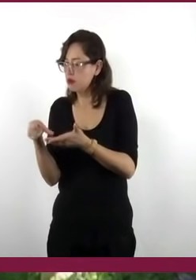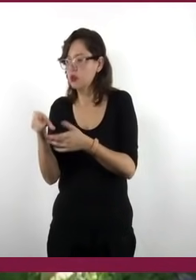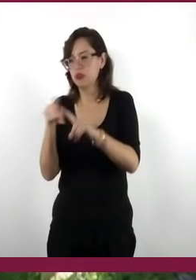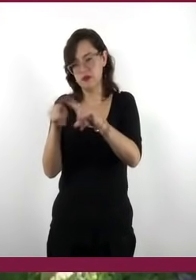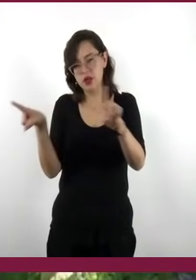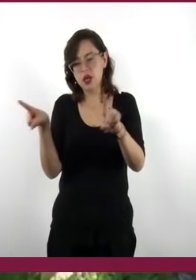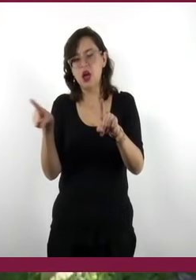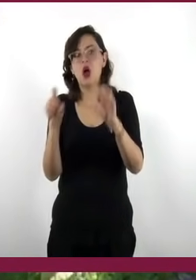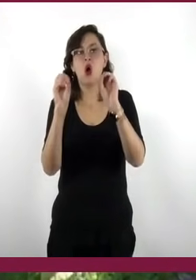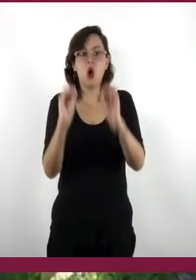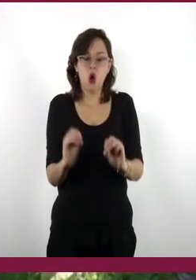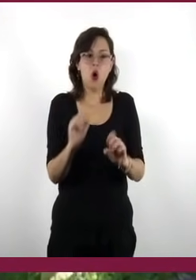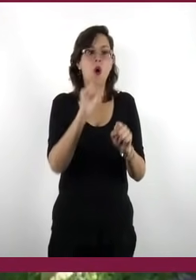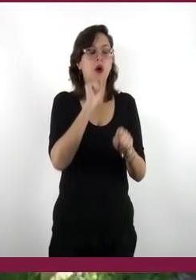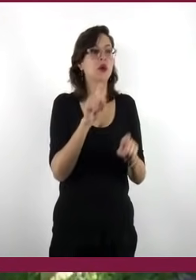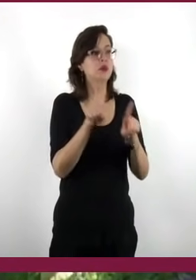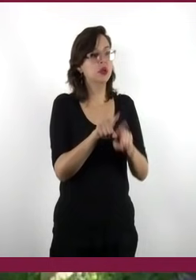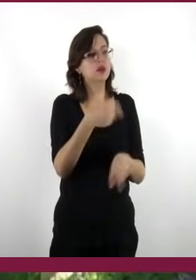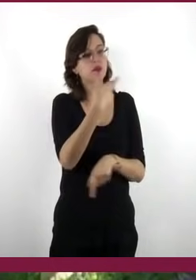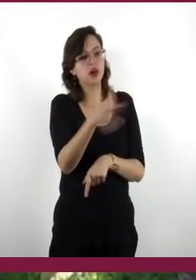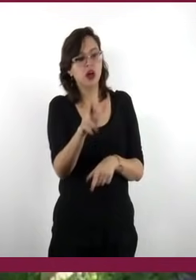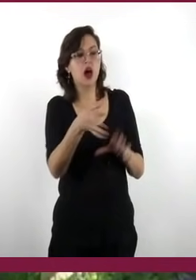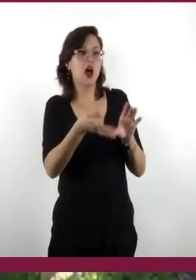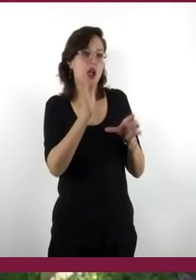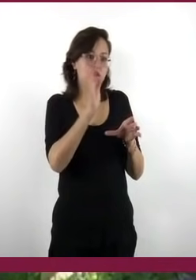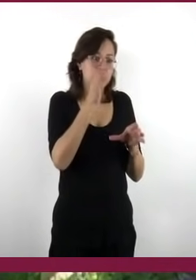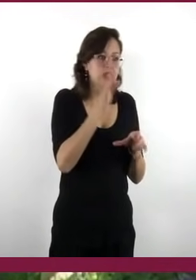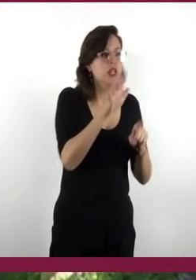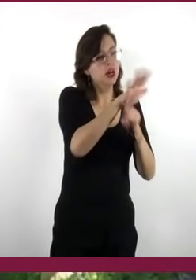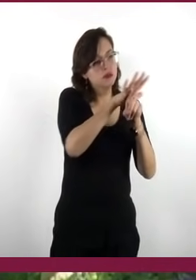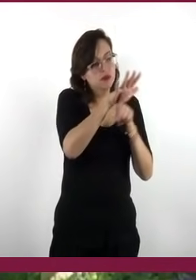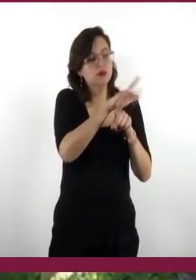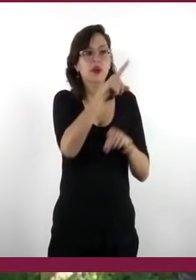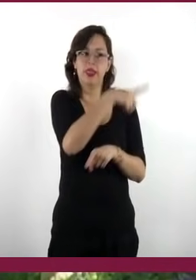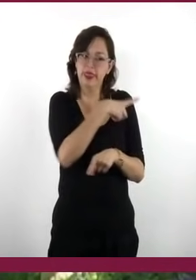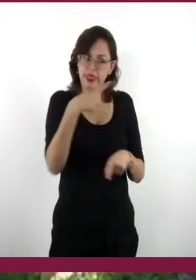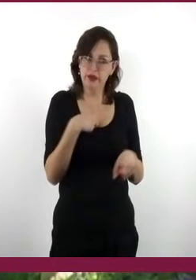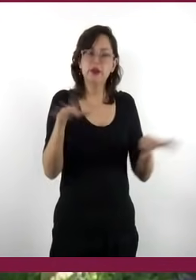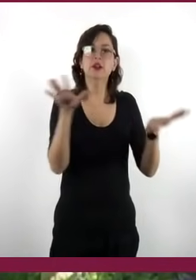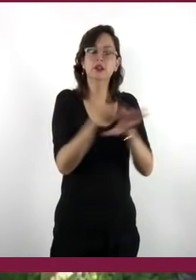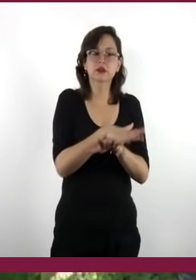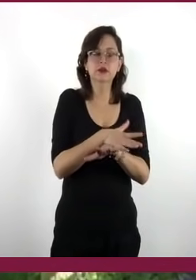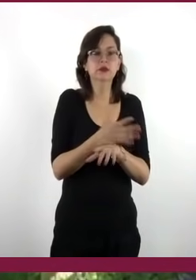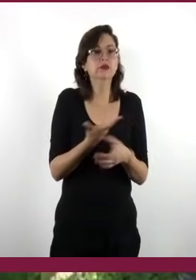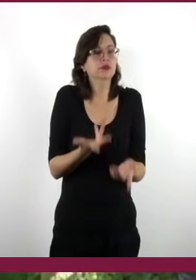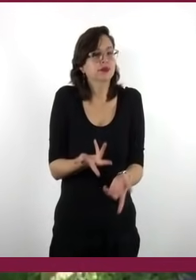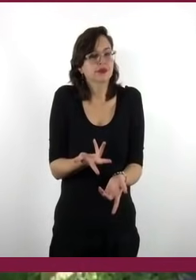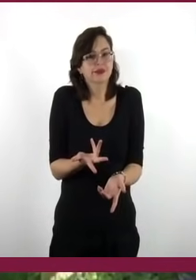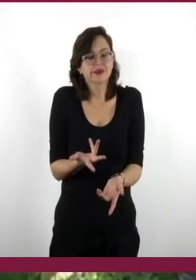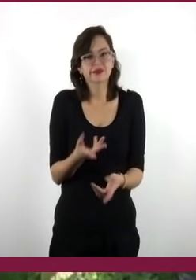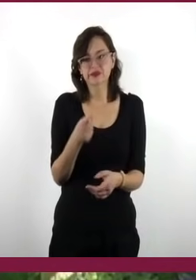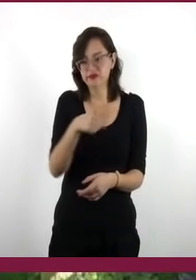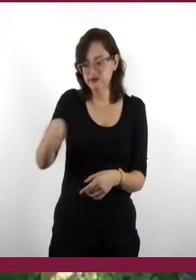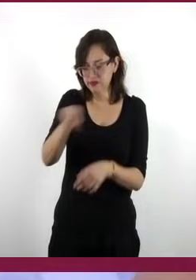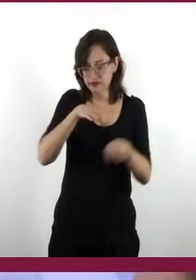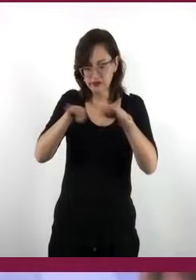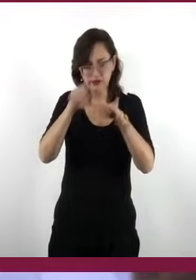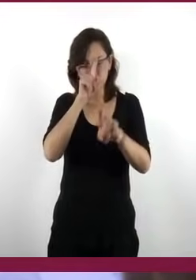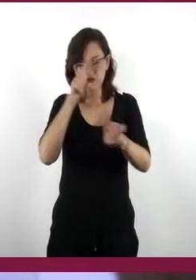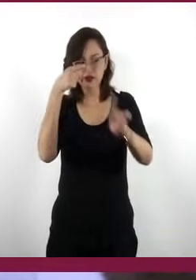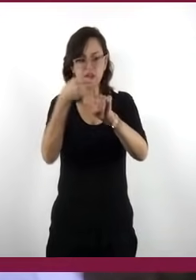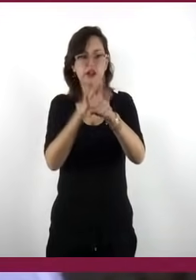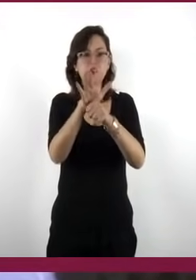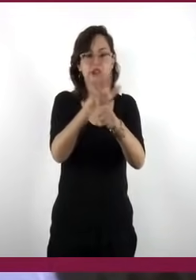o convencer a las cafeterías de las escuelas, por ejemplo, de cambiar de productos? ¿Dónde están ustedes enfocados? La